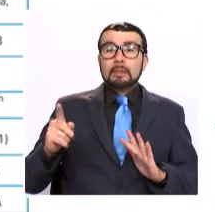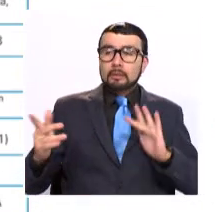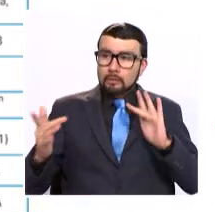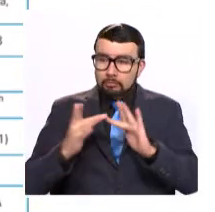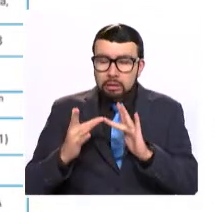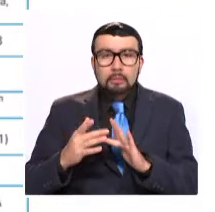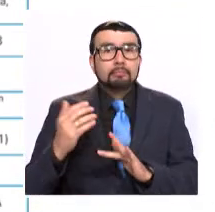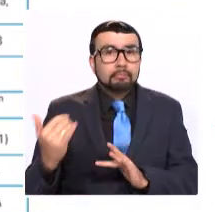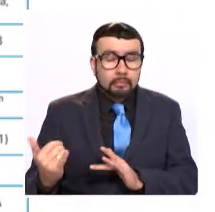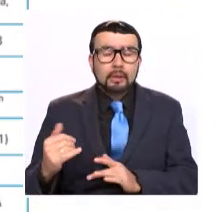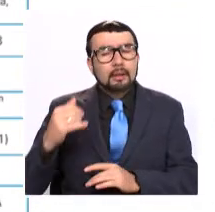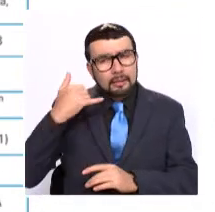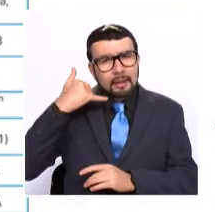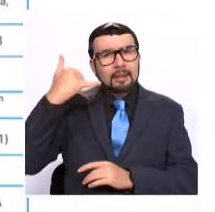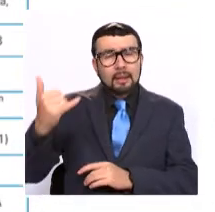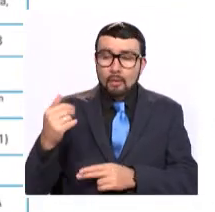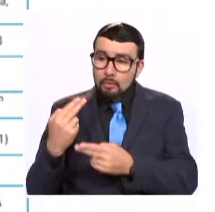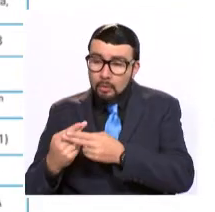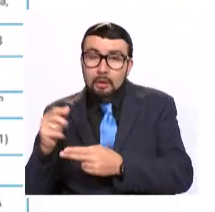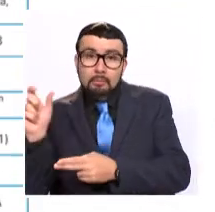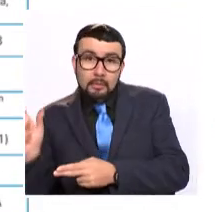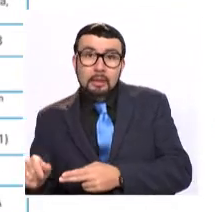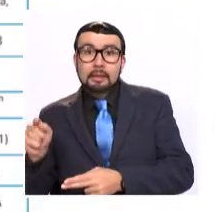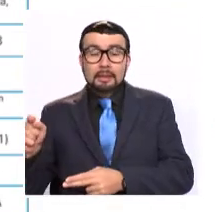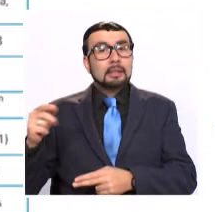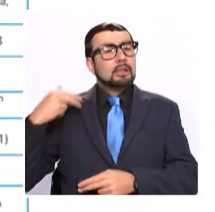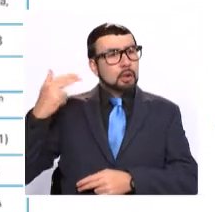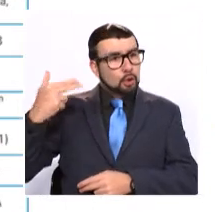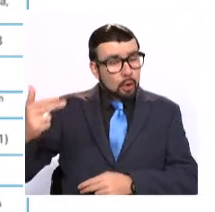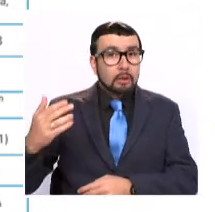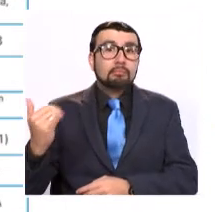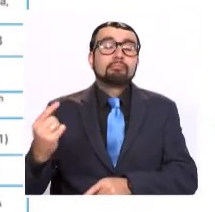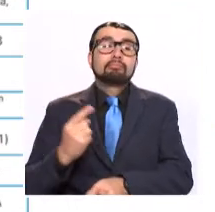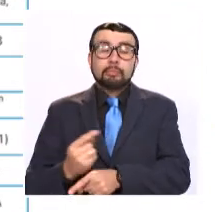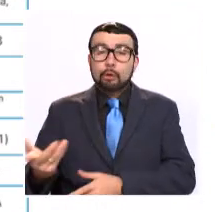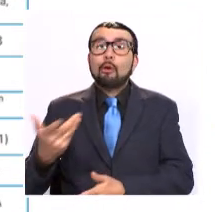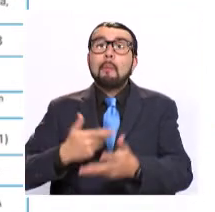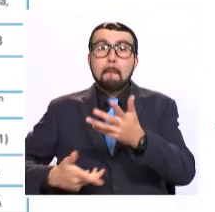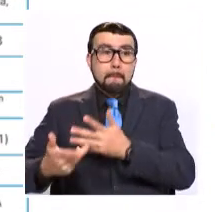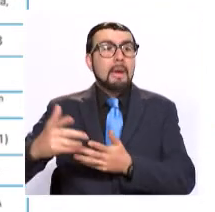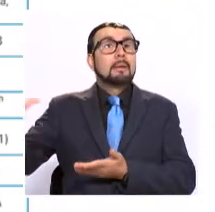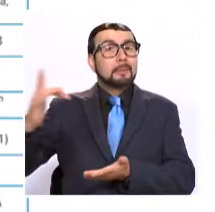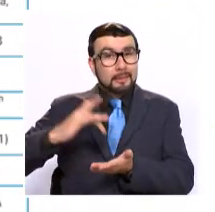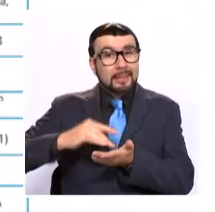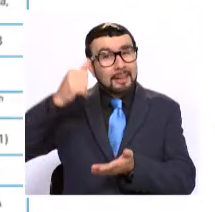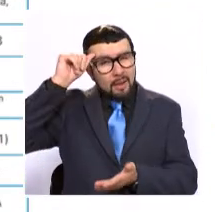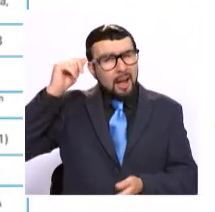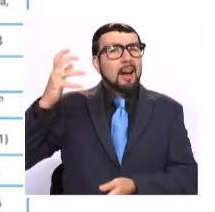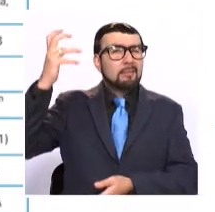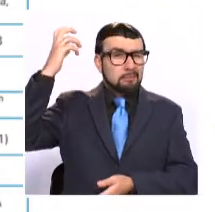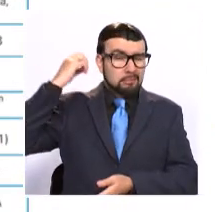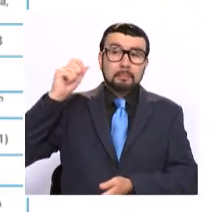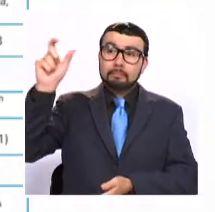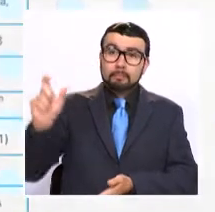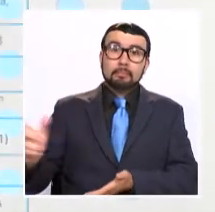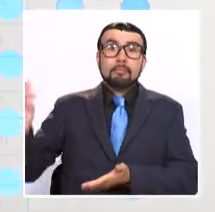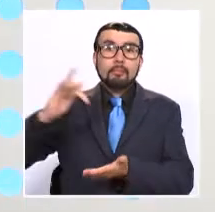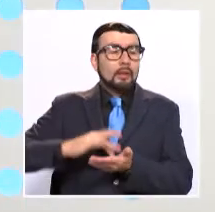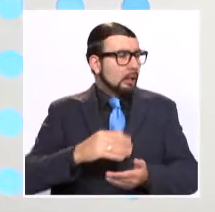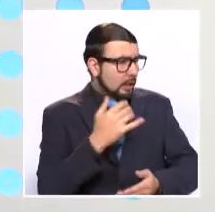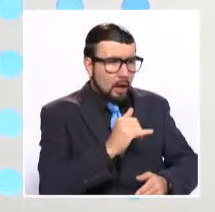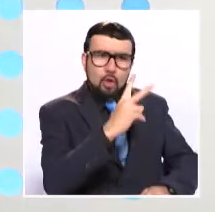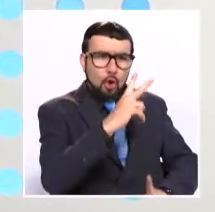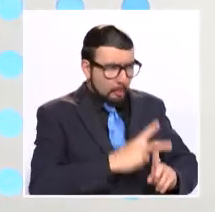referencia y dar el teléfono de ella, que les cuente esa historia, porque además la compartió con nosotros y es importante esa vacuna. 2 meses,